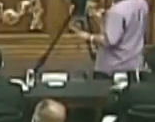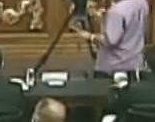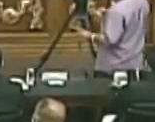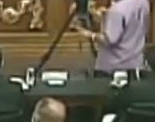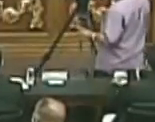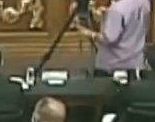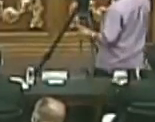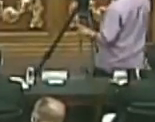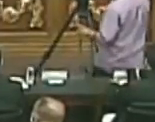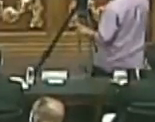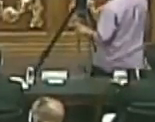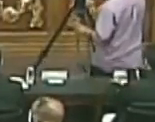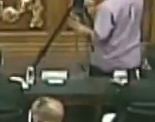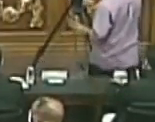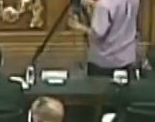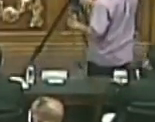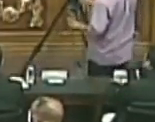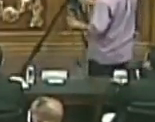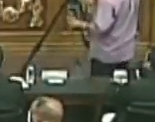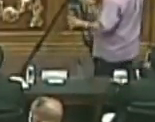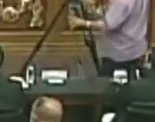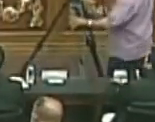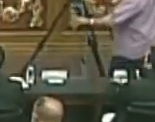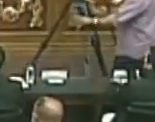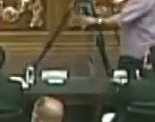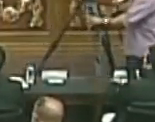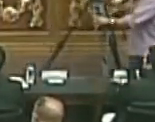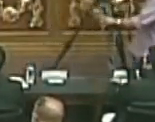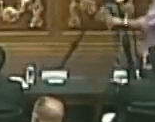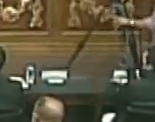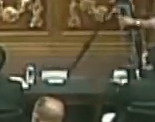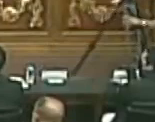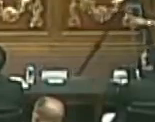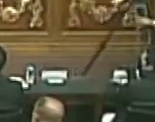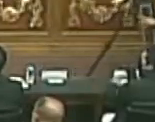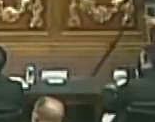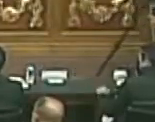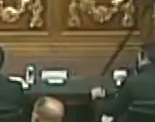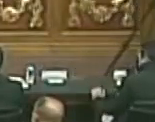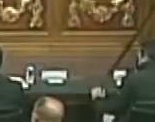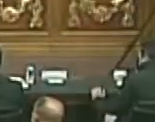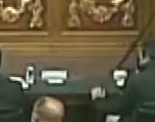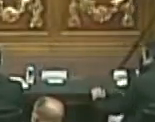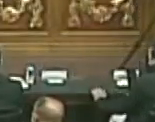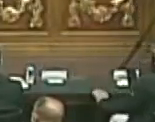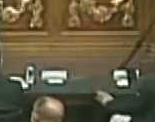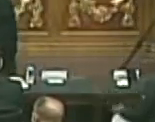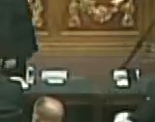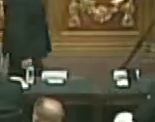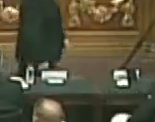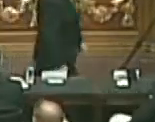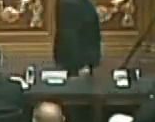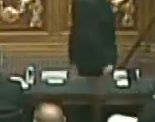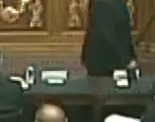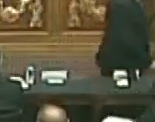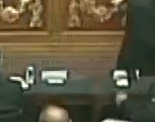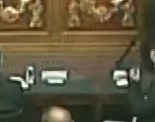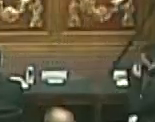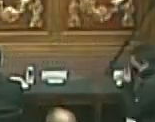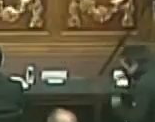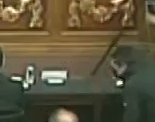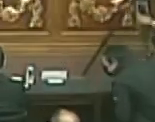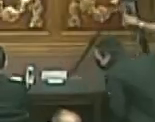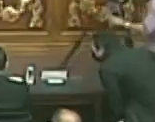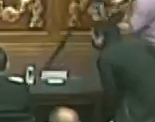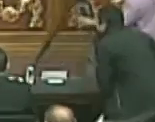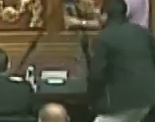en este momento se va a proceder a la juramentación de los diputados y diputadas de las diferentes regiones del país que